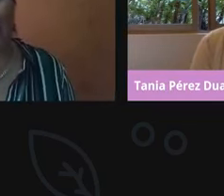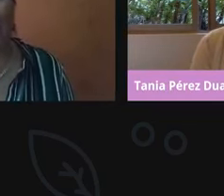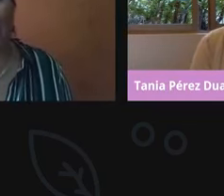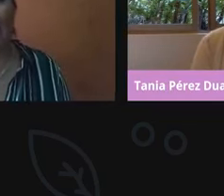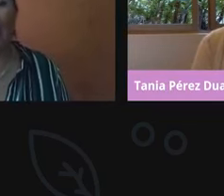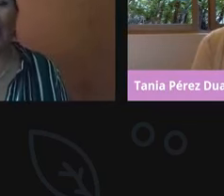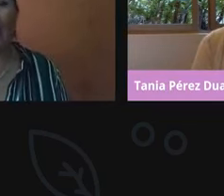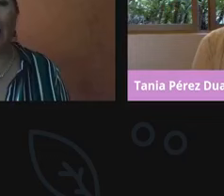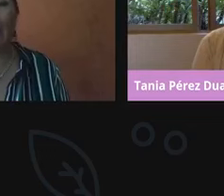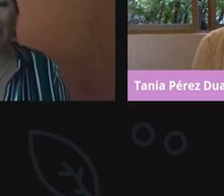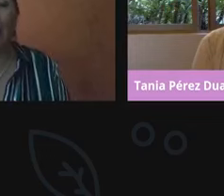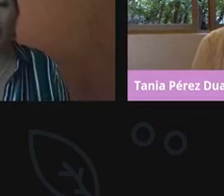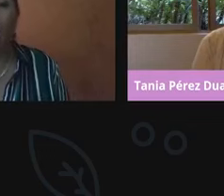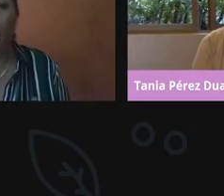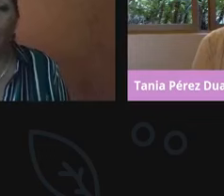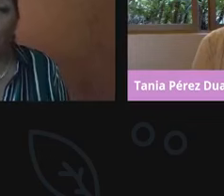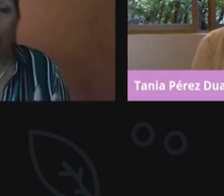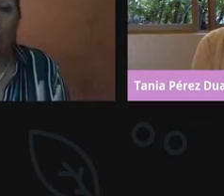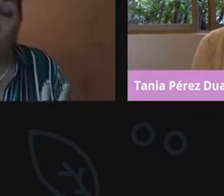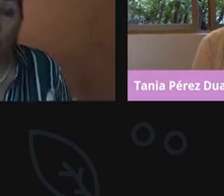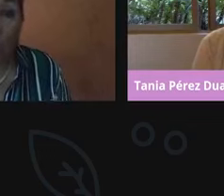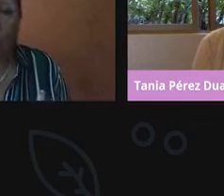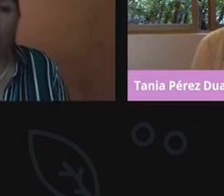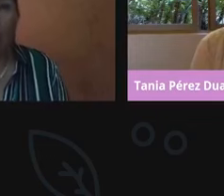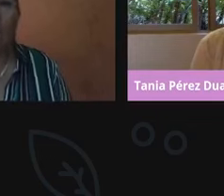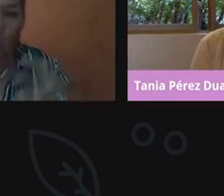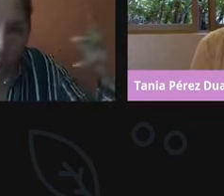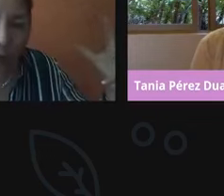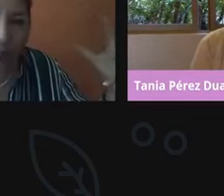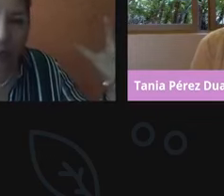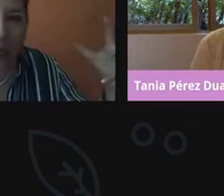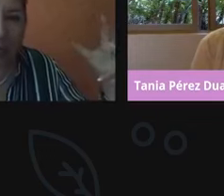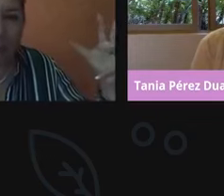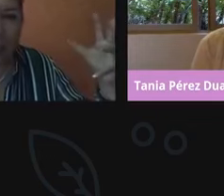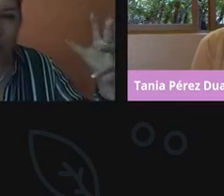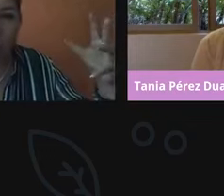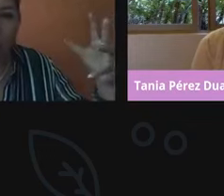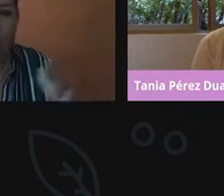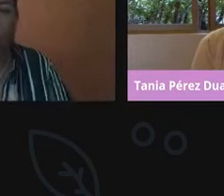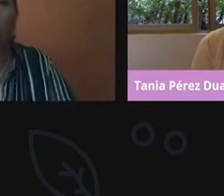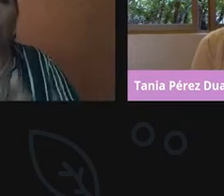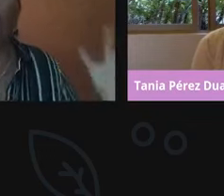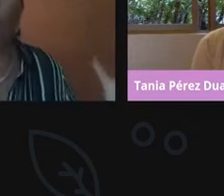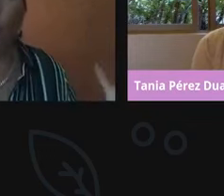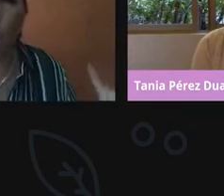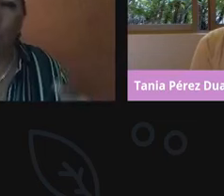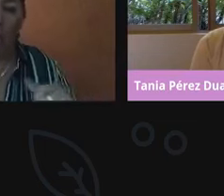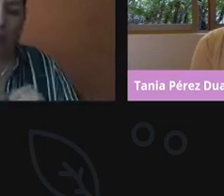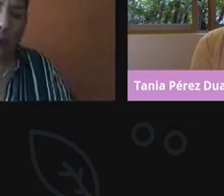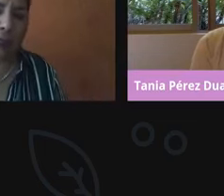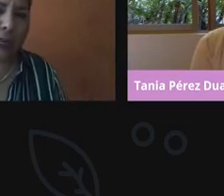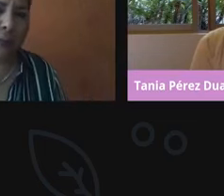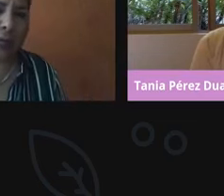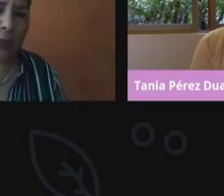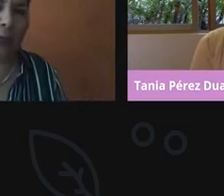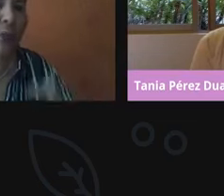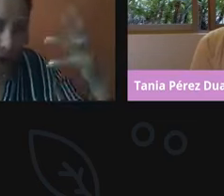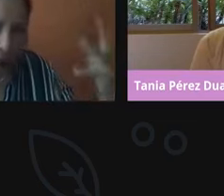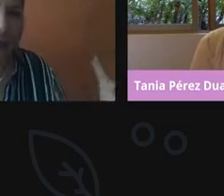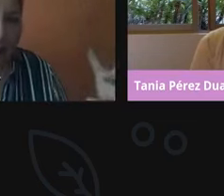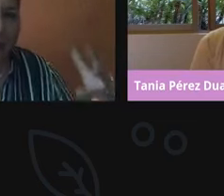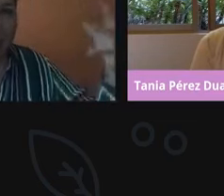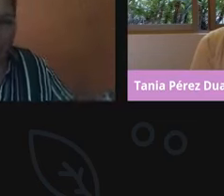de esta, que se le llama... Es un síndrome, pero bueno, nos estará explicando usted, un trastorno, nos estará explicando